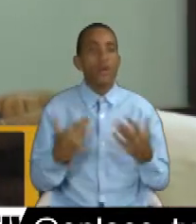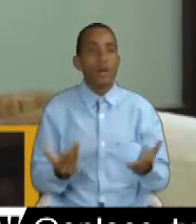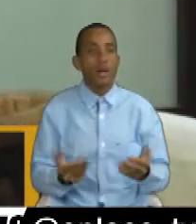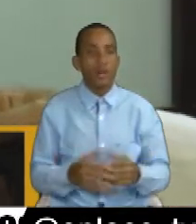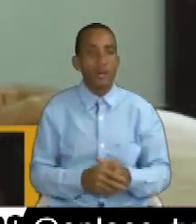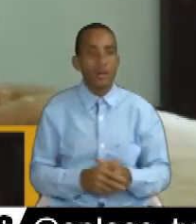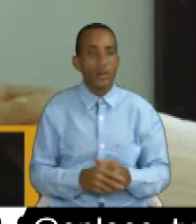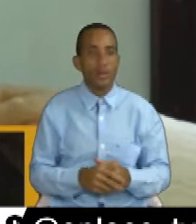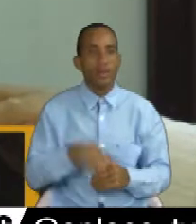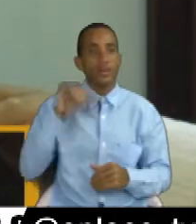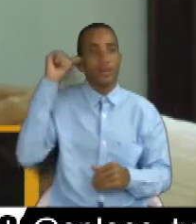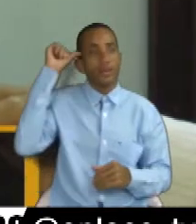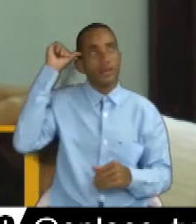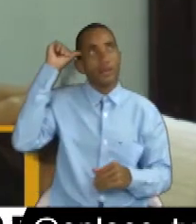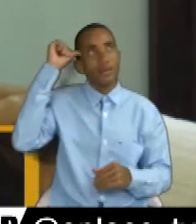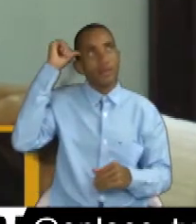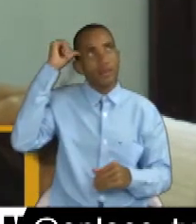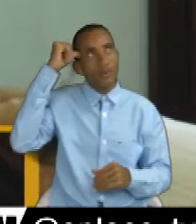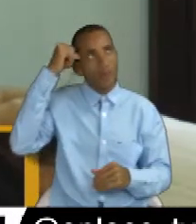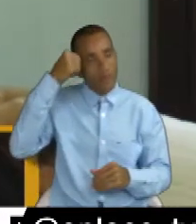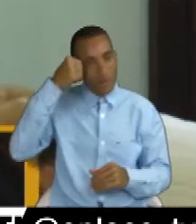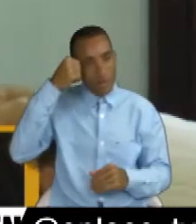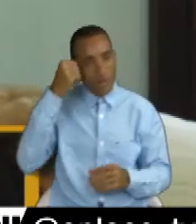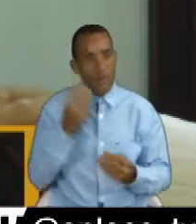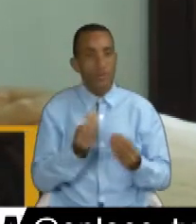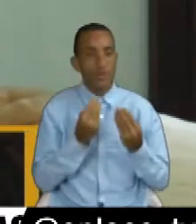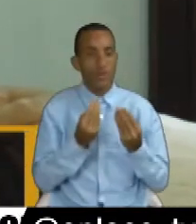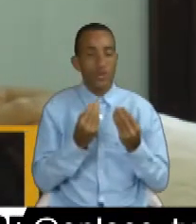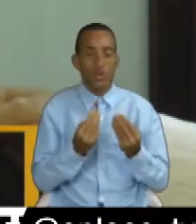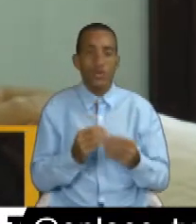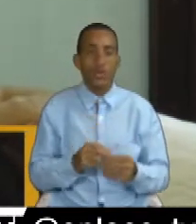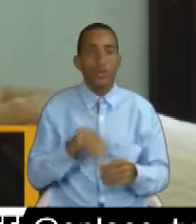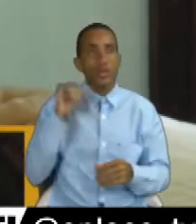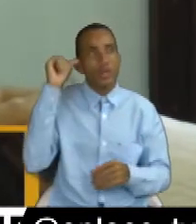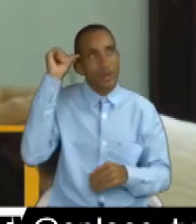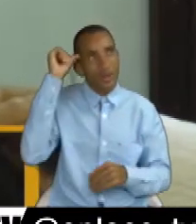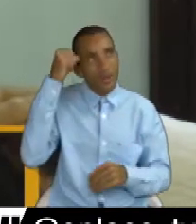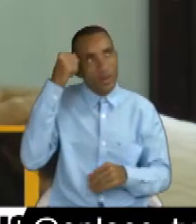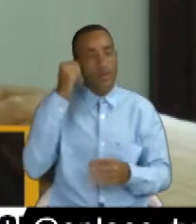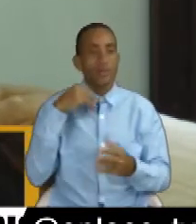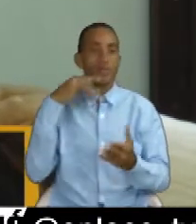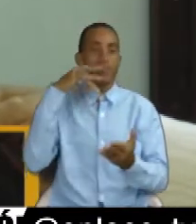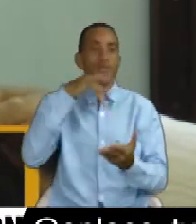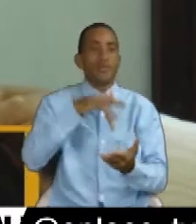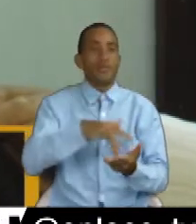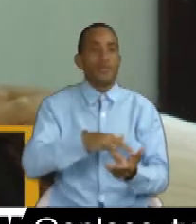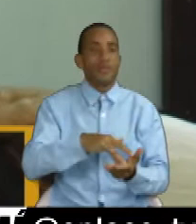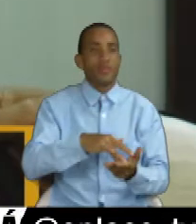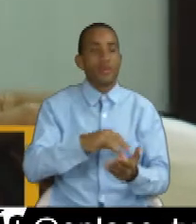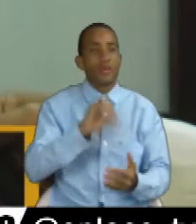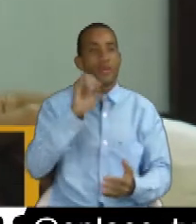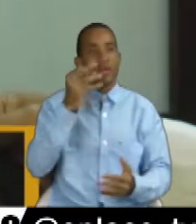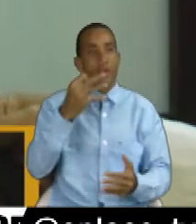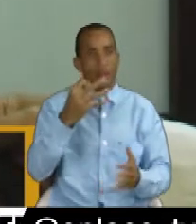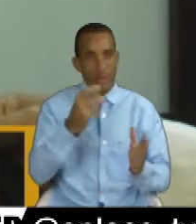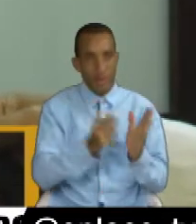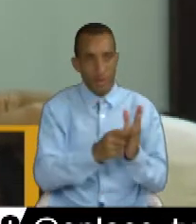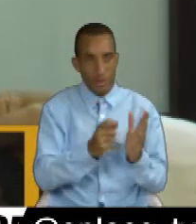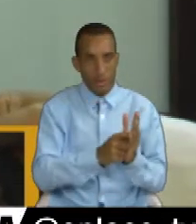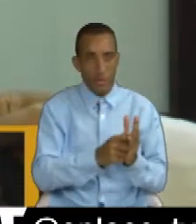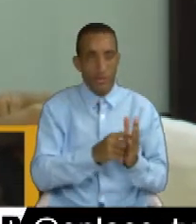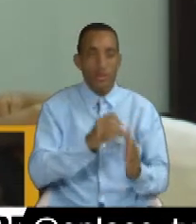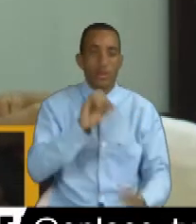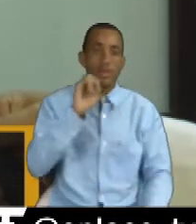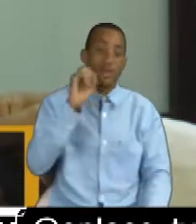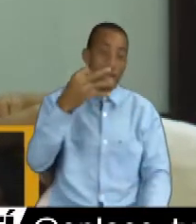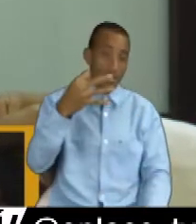muchísimos recuerdos. Haber llegado como obispo, tercer obispo de Cincelejo,